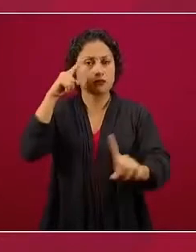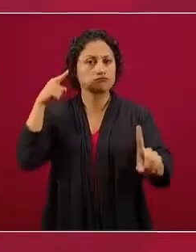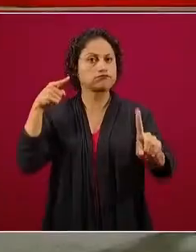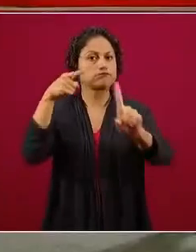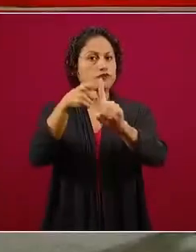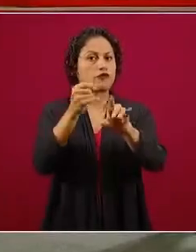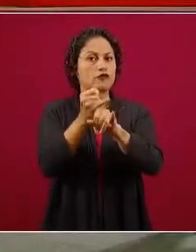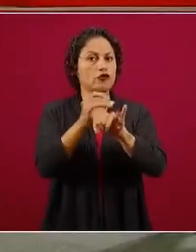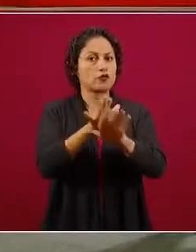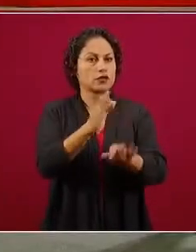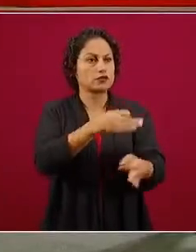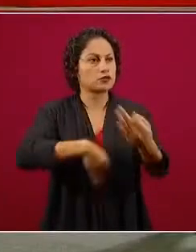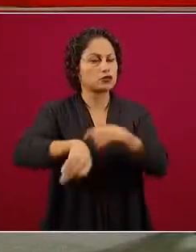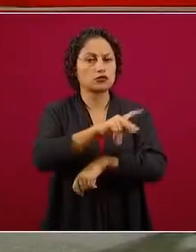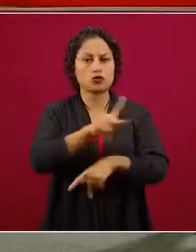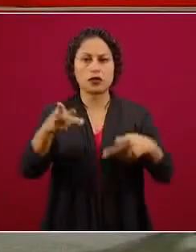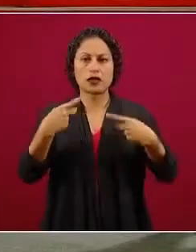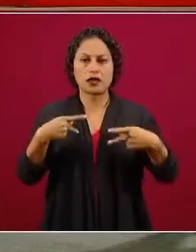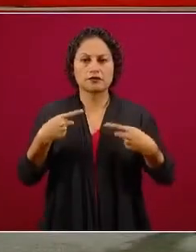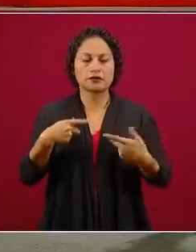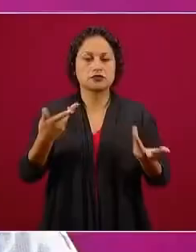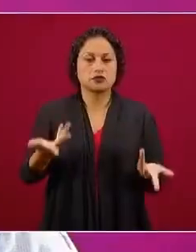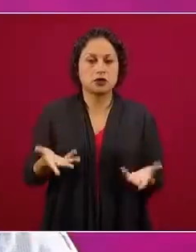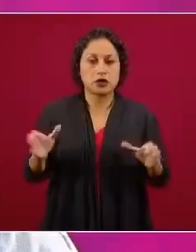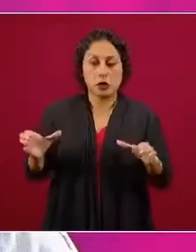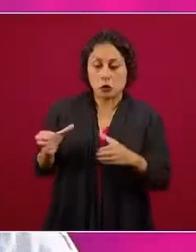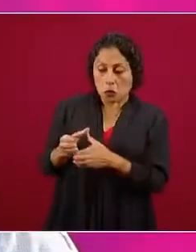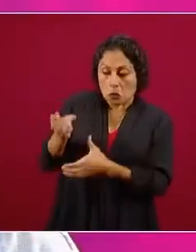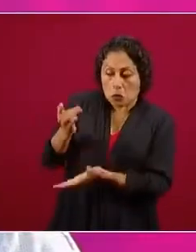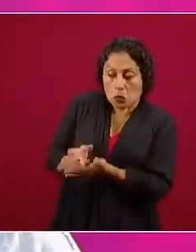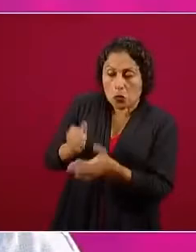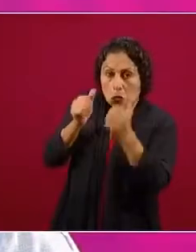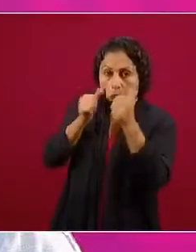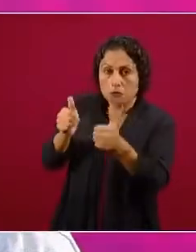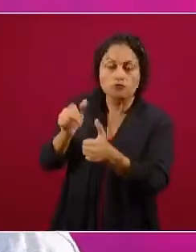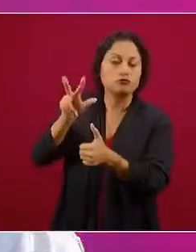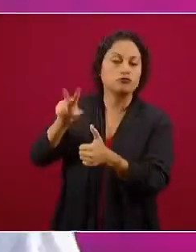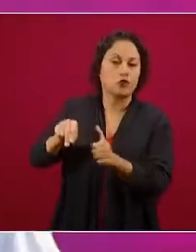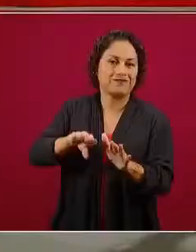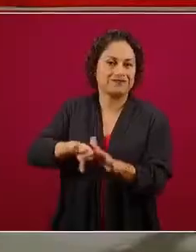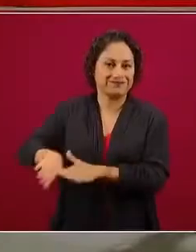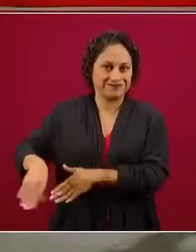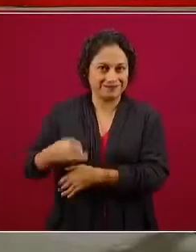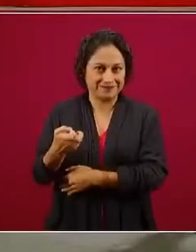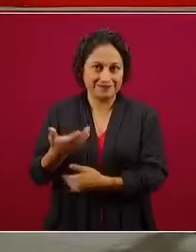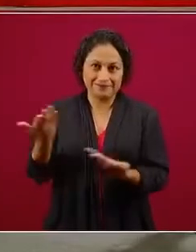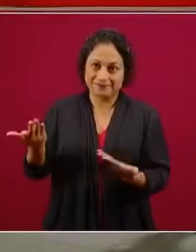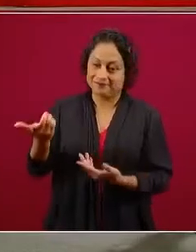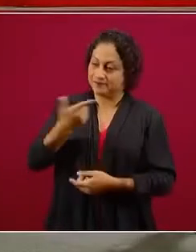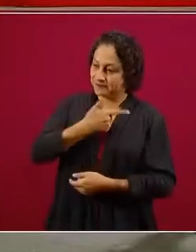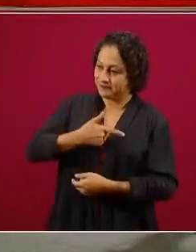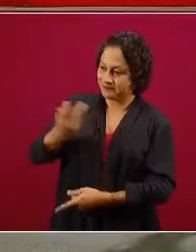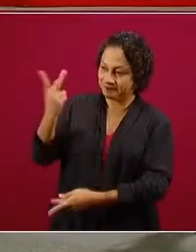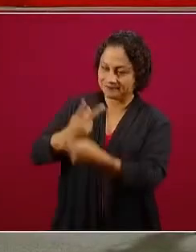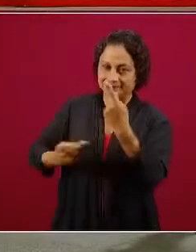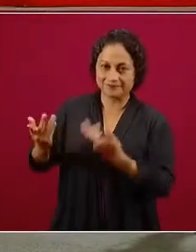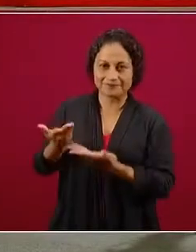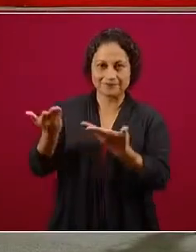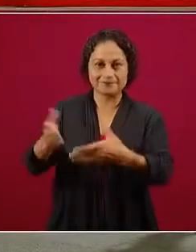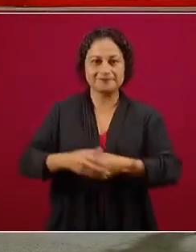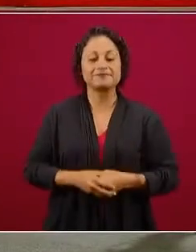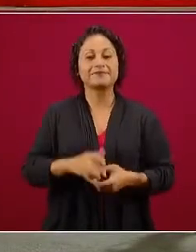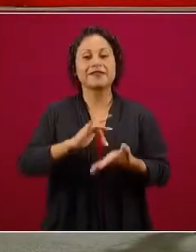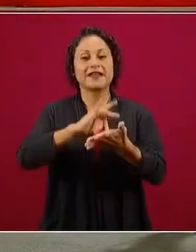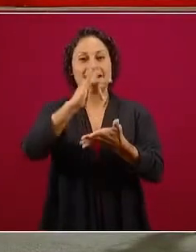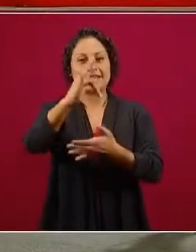al servicio de pequeños grupos de interés. Nos da mucho gusto recibir a Genaro Villamil. Muchas gracias. Le